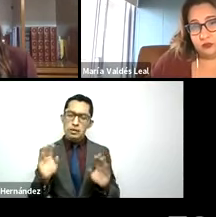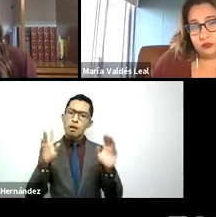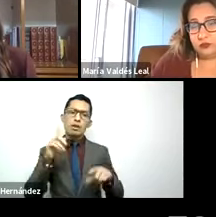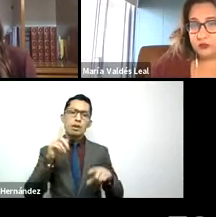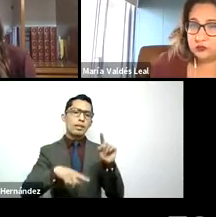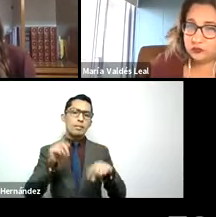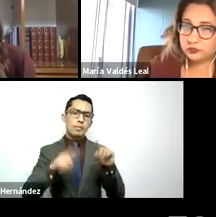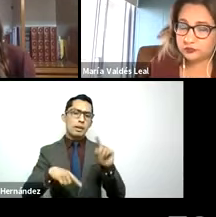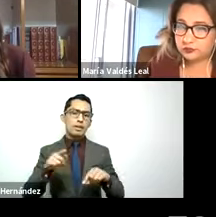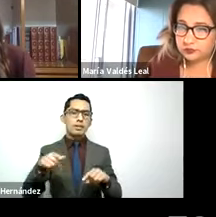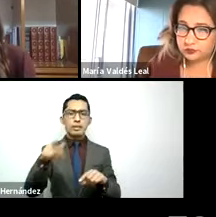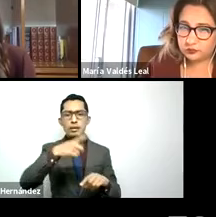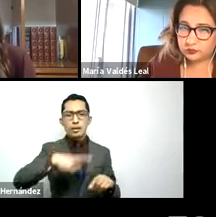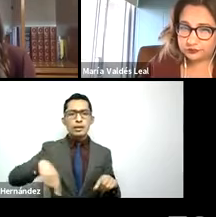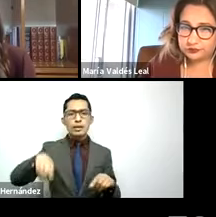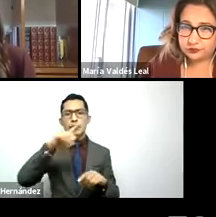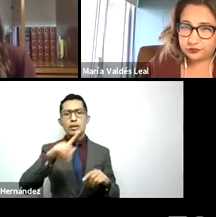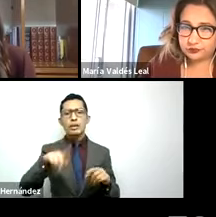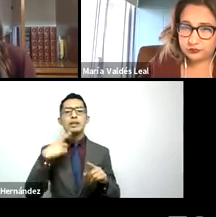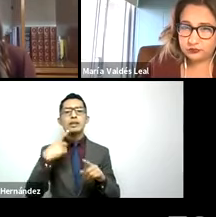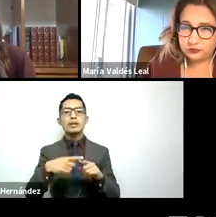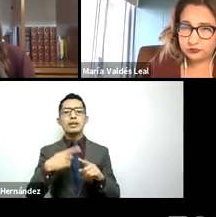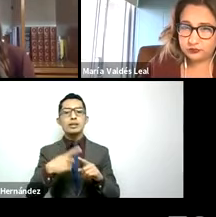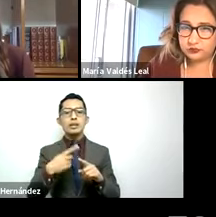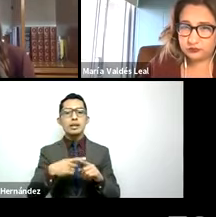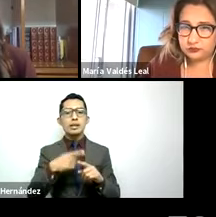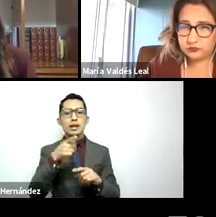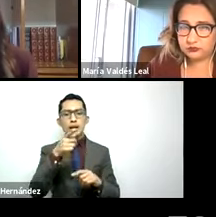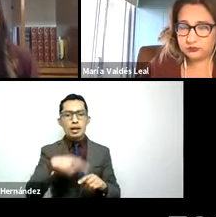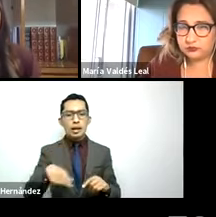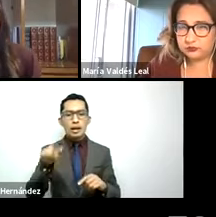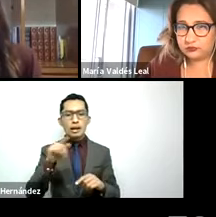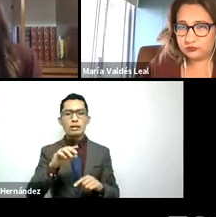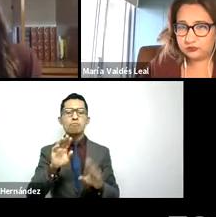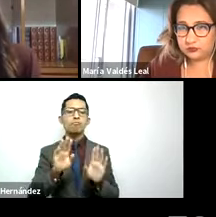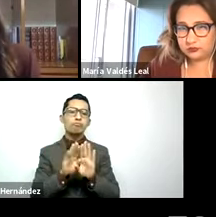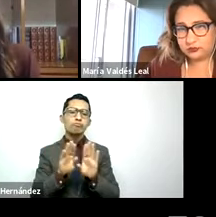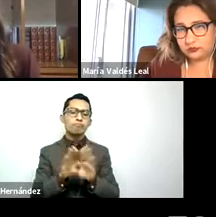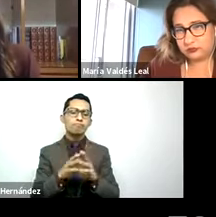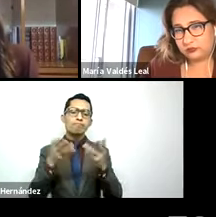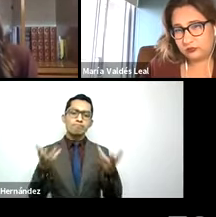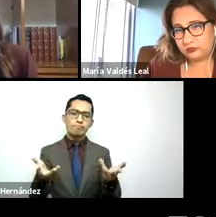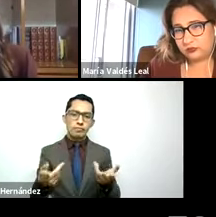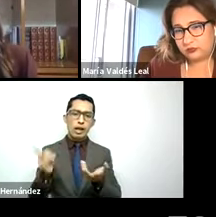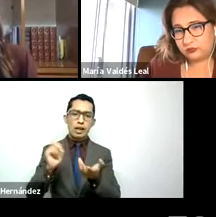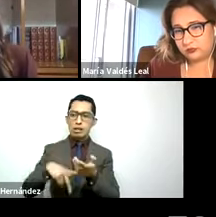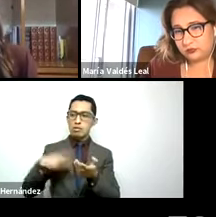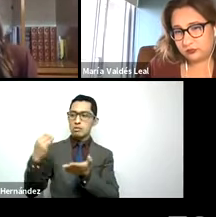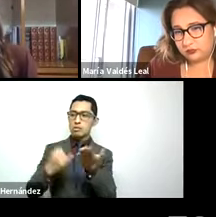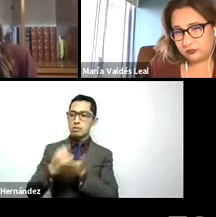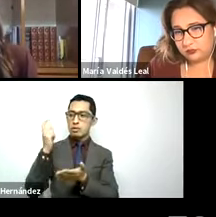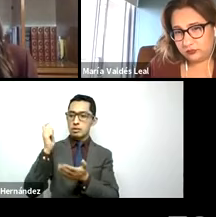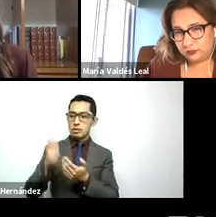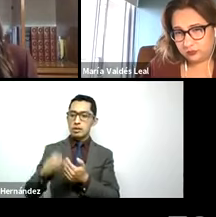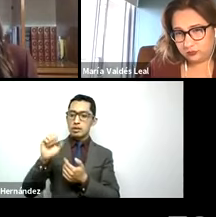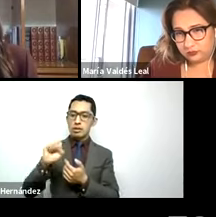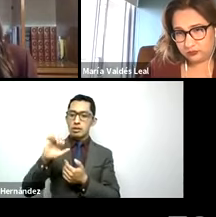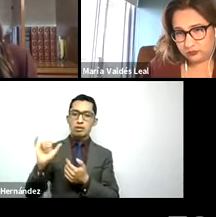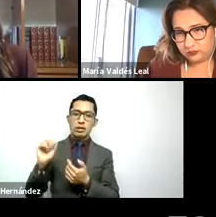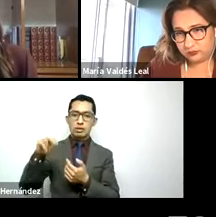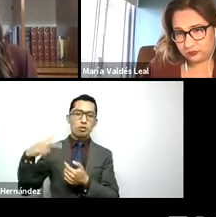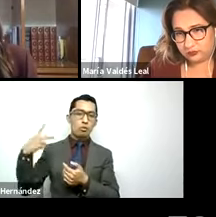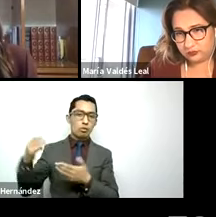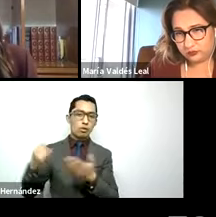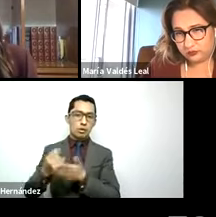de él, que en realidad se deriva pues de que sea un pronunciamiento de la Corte, ¿no? No tanto de que